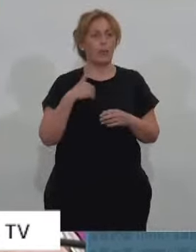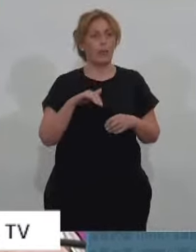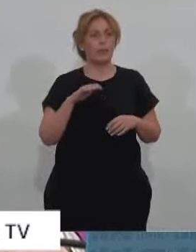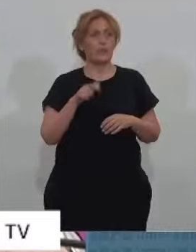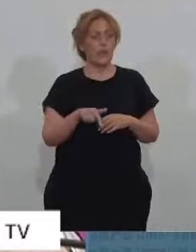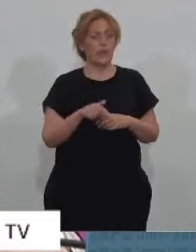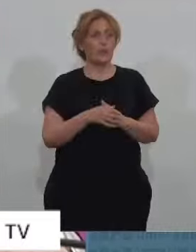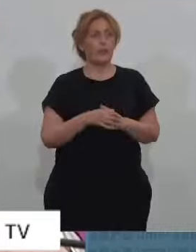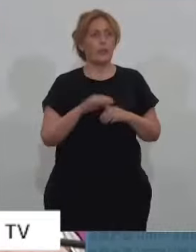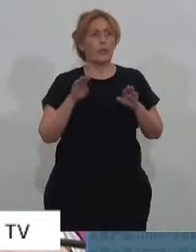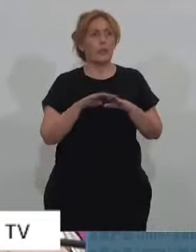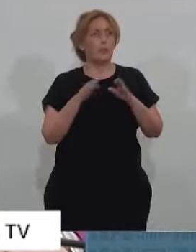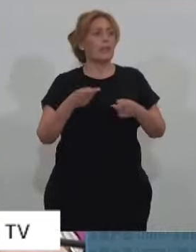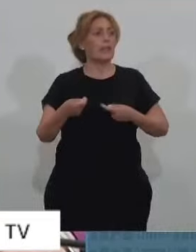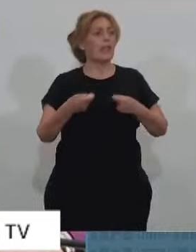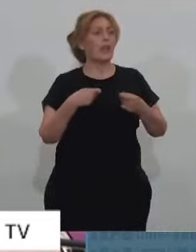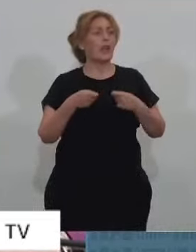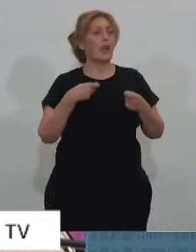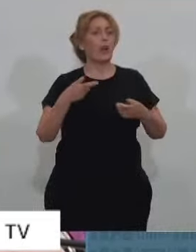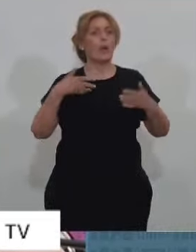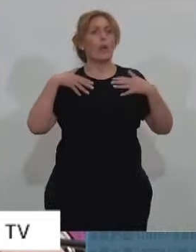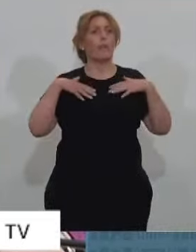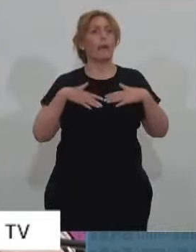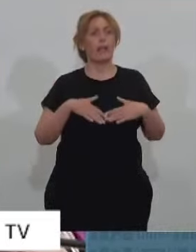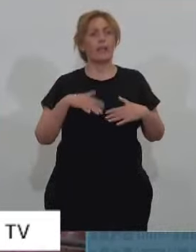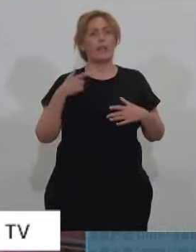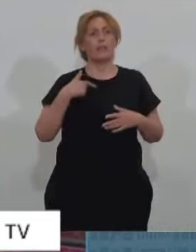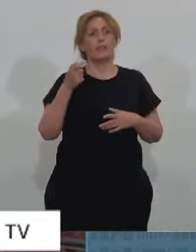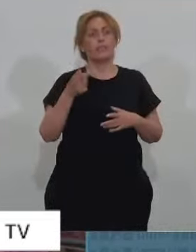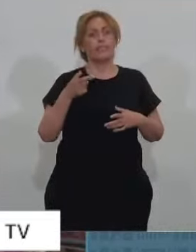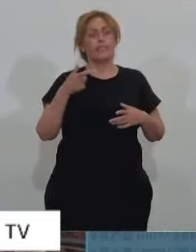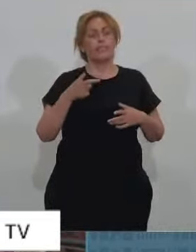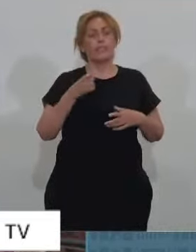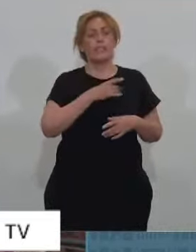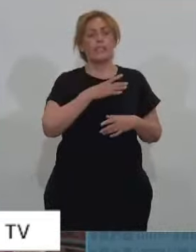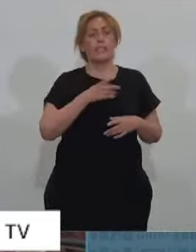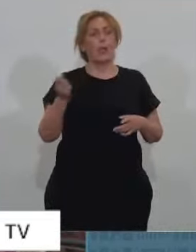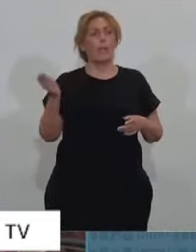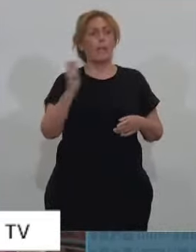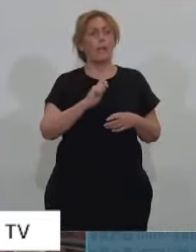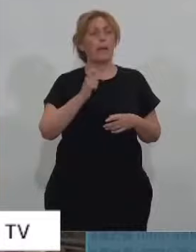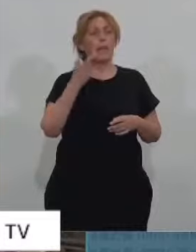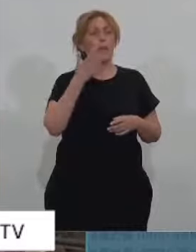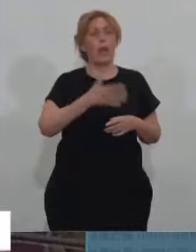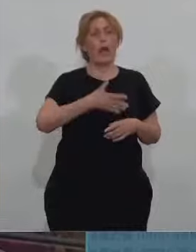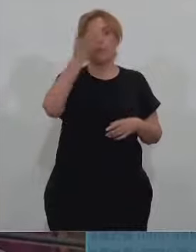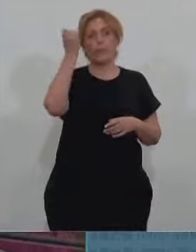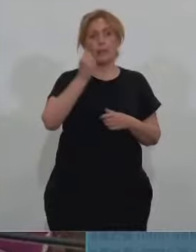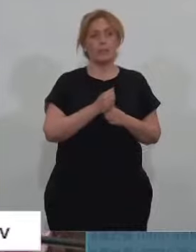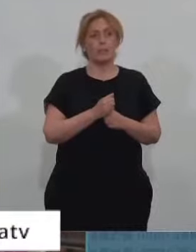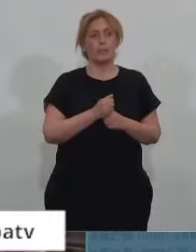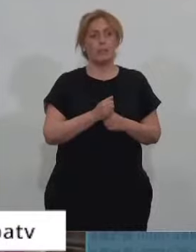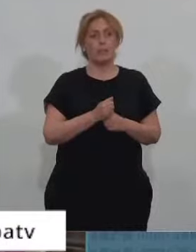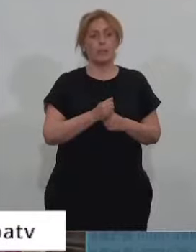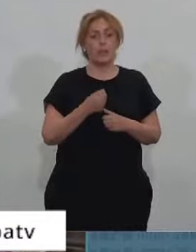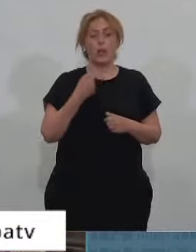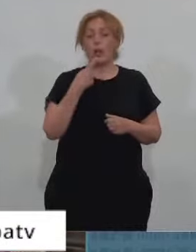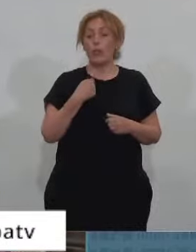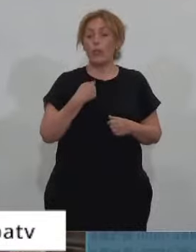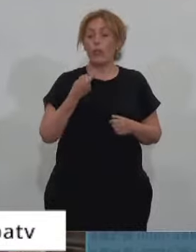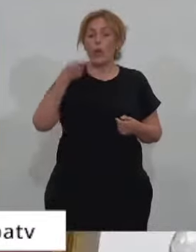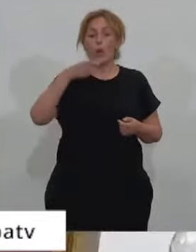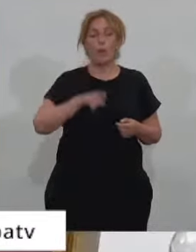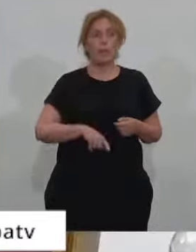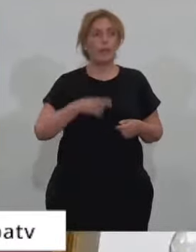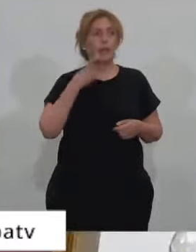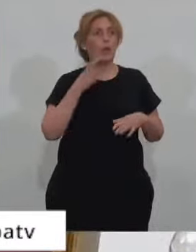sindicatos en el mes de abril, nosotros dábamos el margen de un mes y ellos nos dijeron que para acelerar la tramitación en el mismo que lo redujéramos a 15 días y